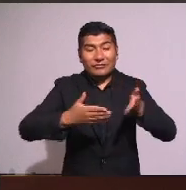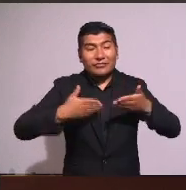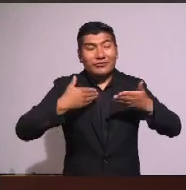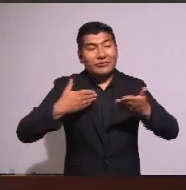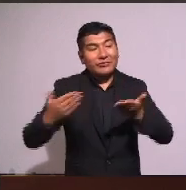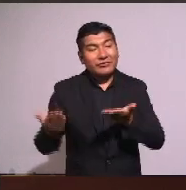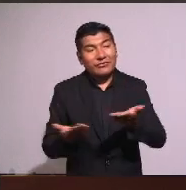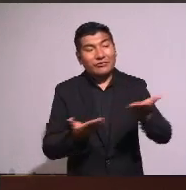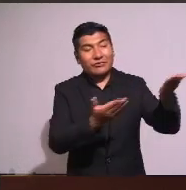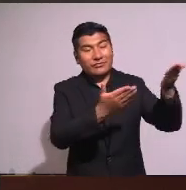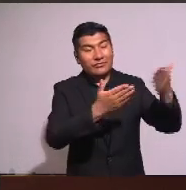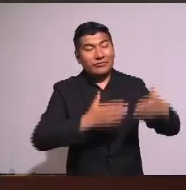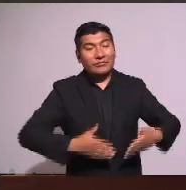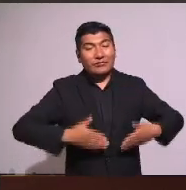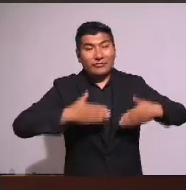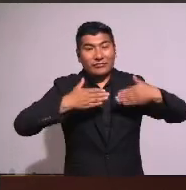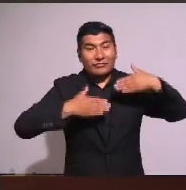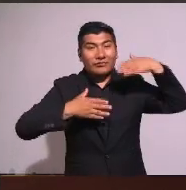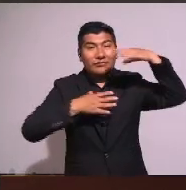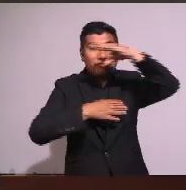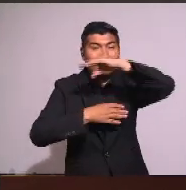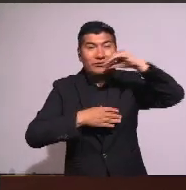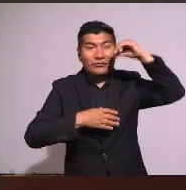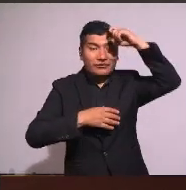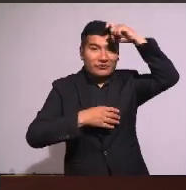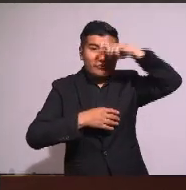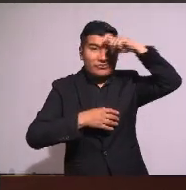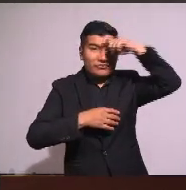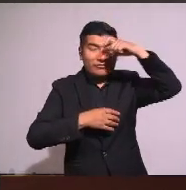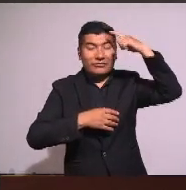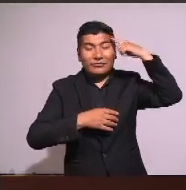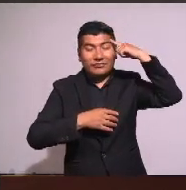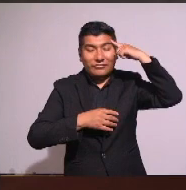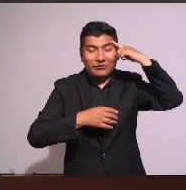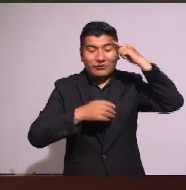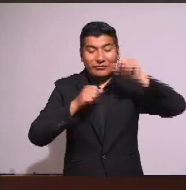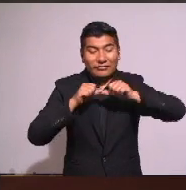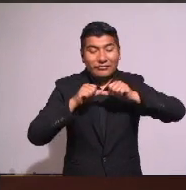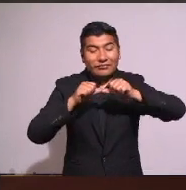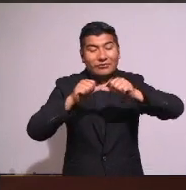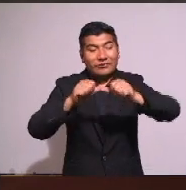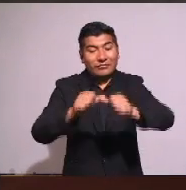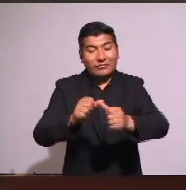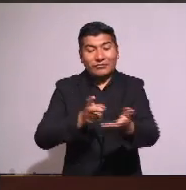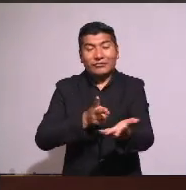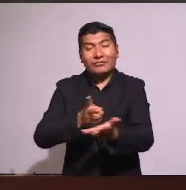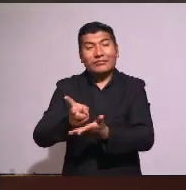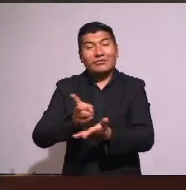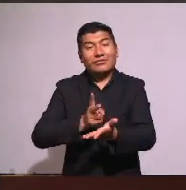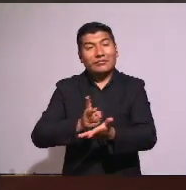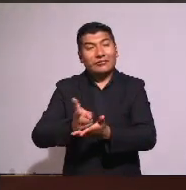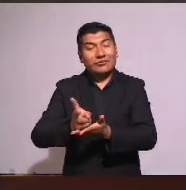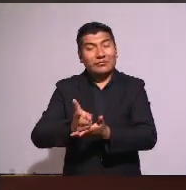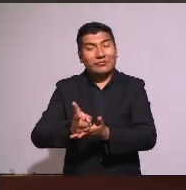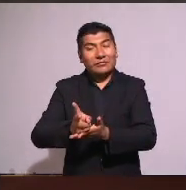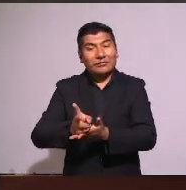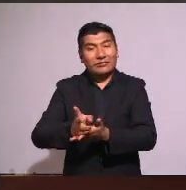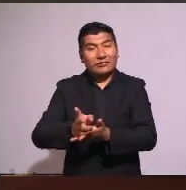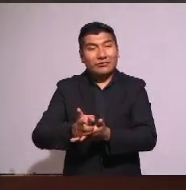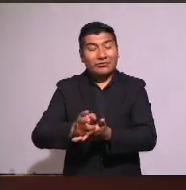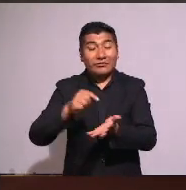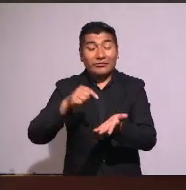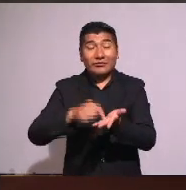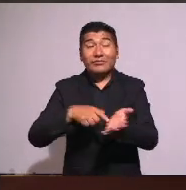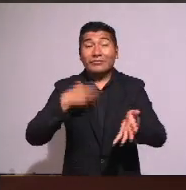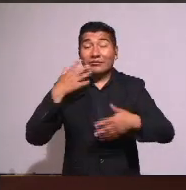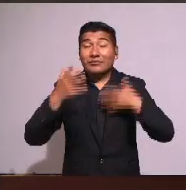plena y sabiduría que permite quedarse en la verdad, motivo de